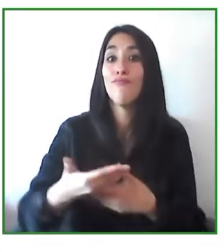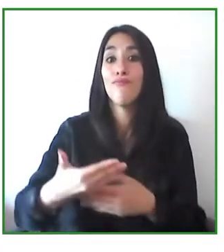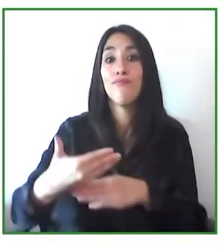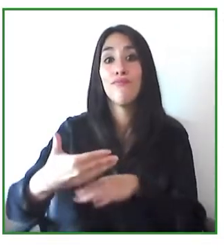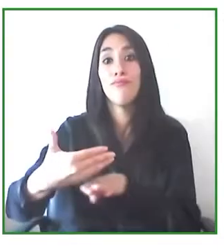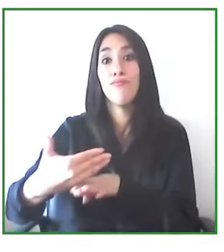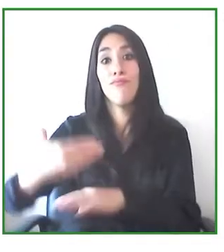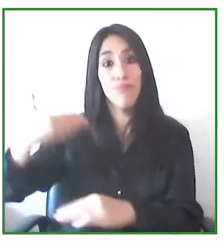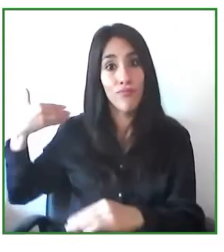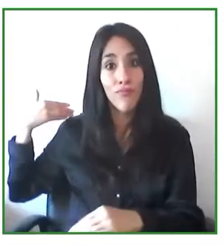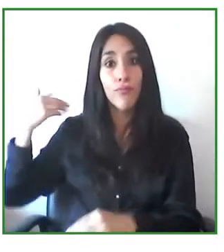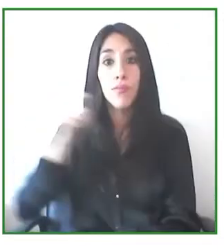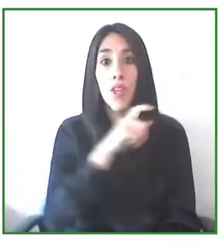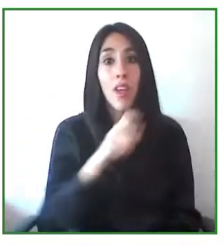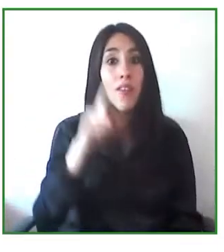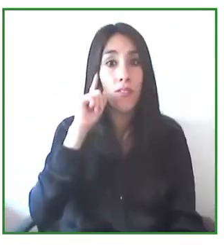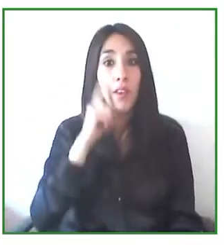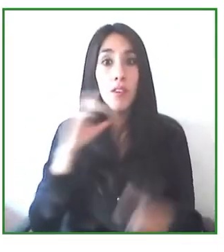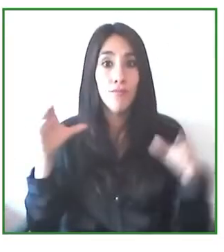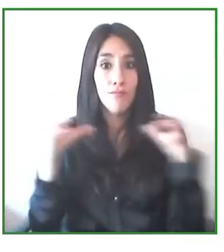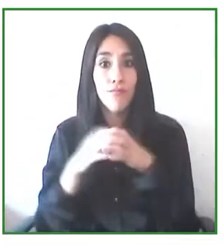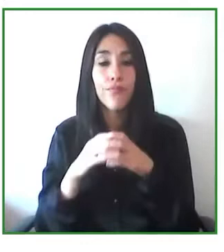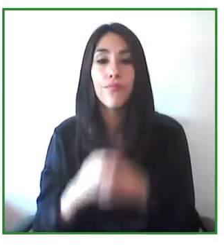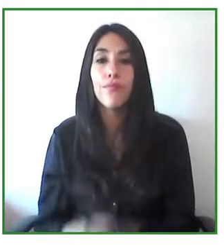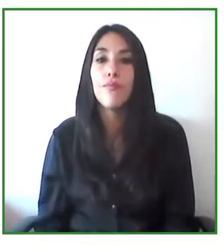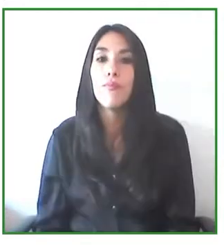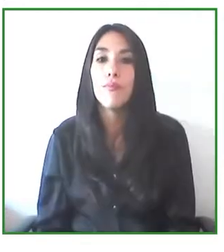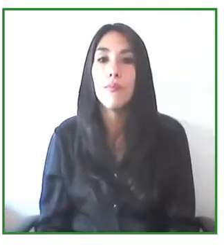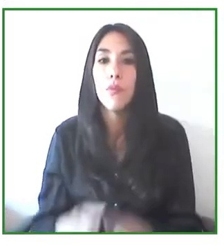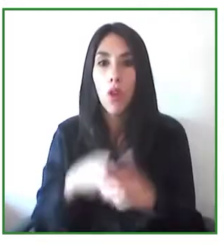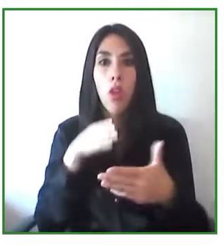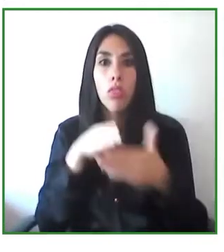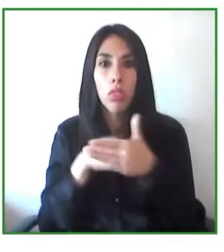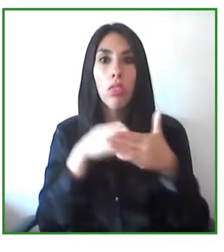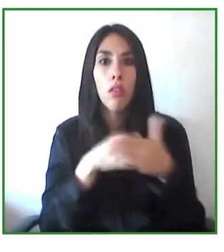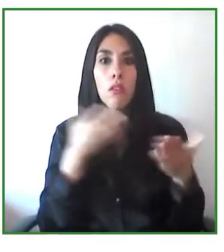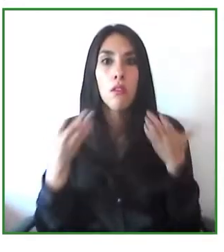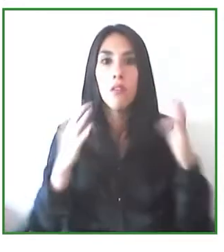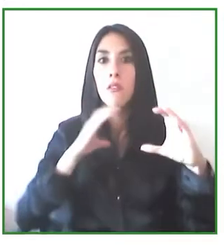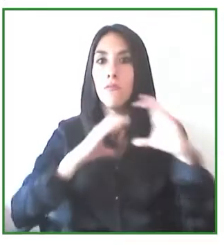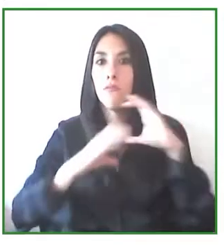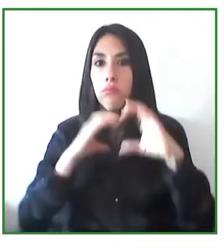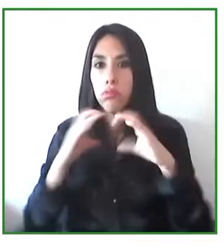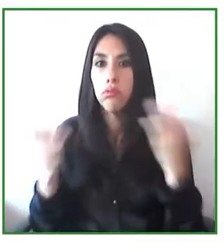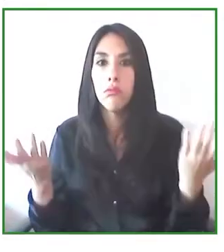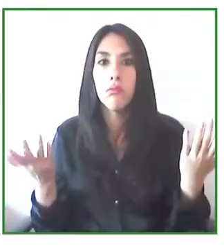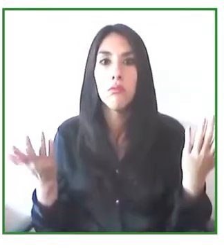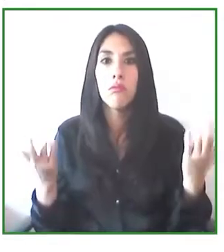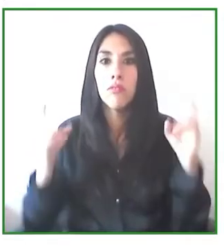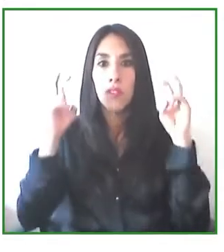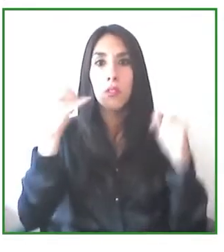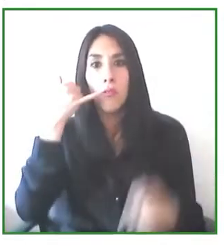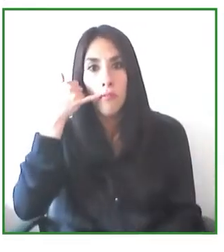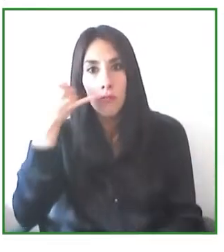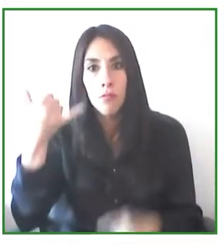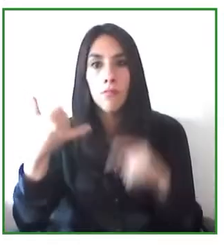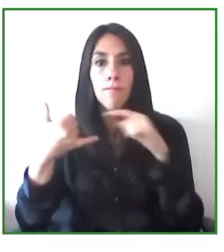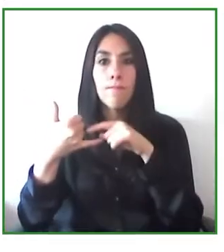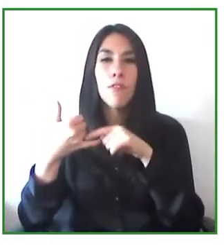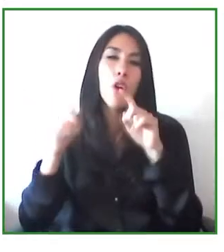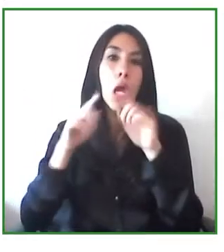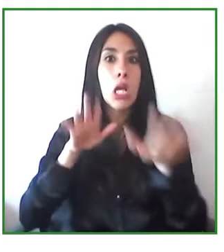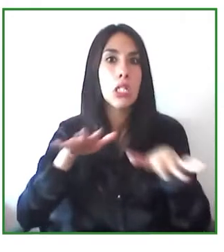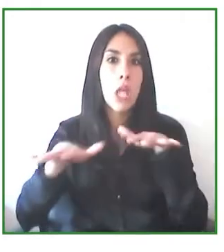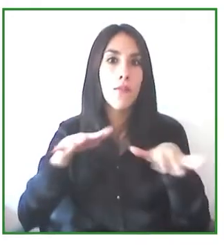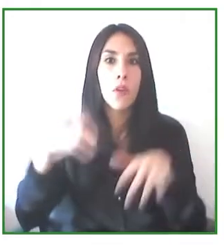sorda enfrentaba múltiples barreras comunicativas vía telefónica, dependían de otras